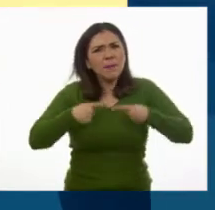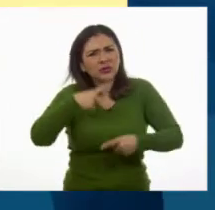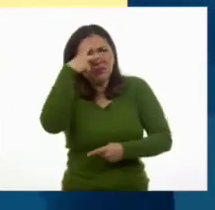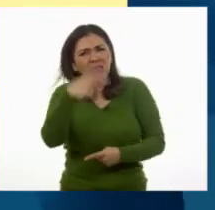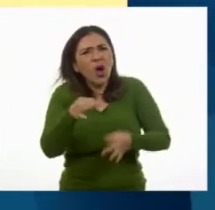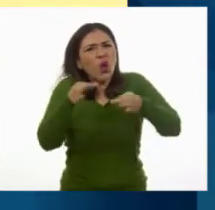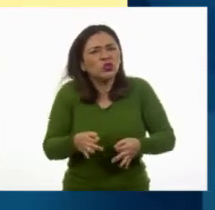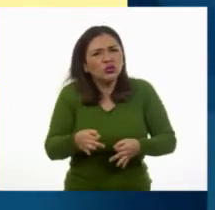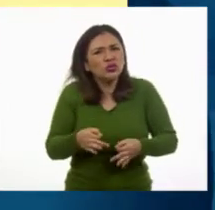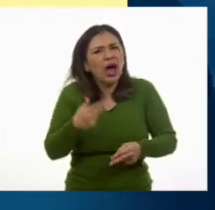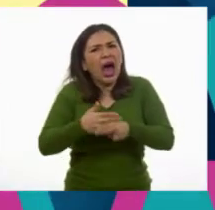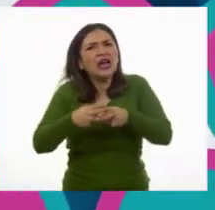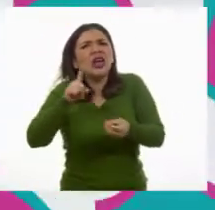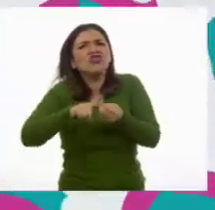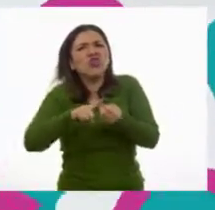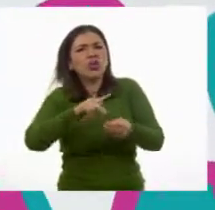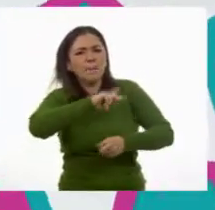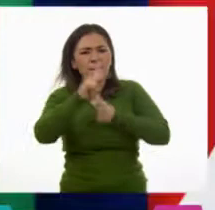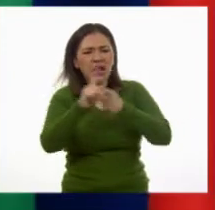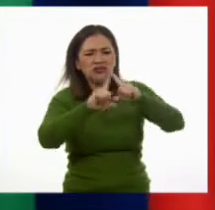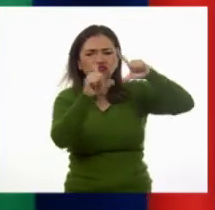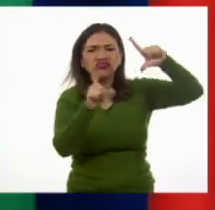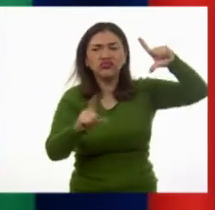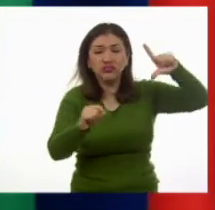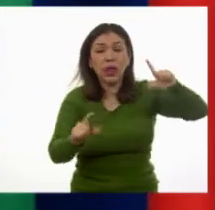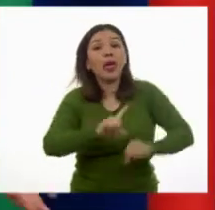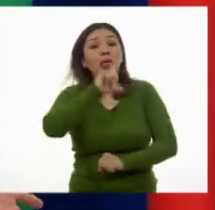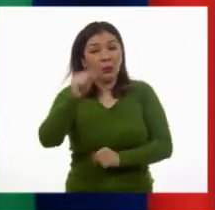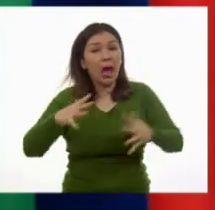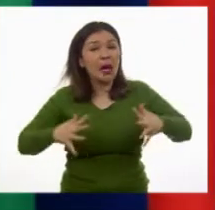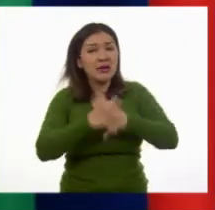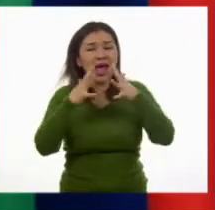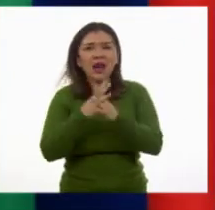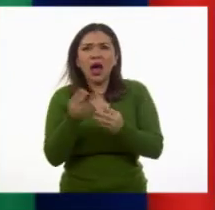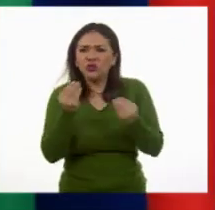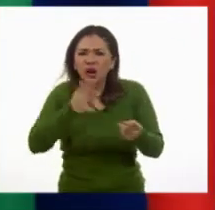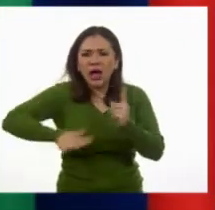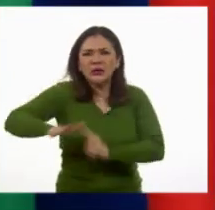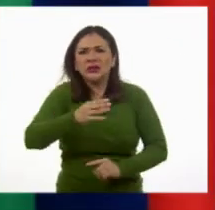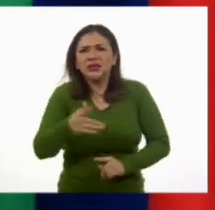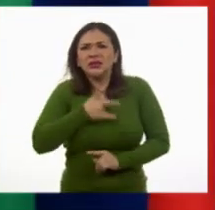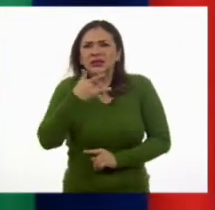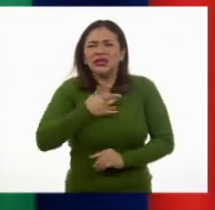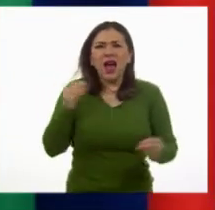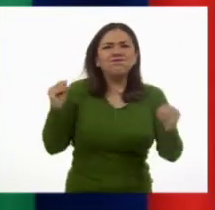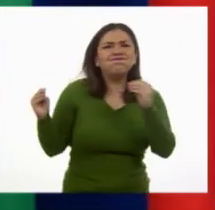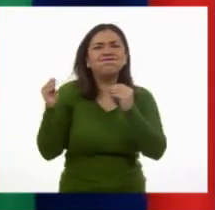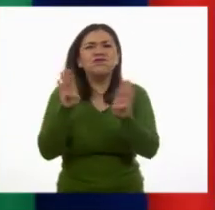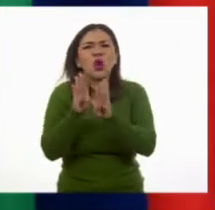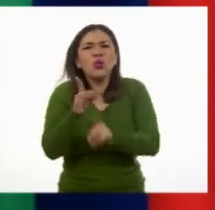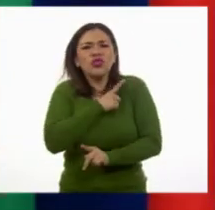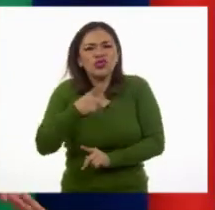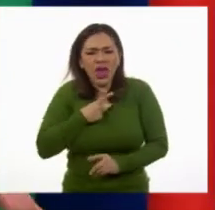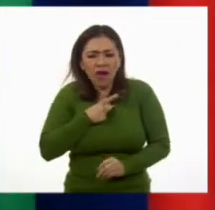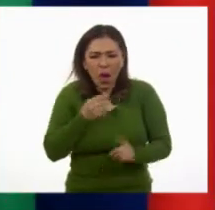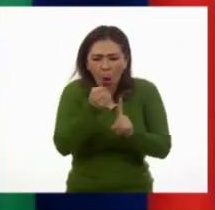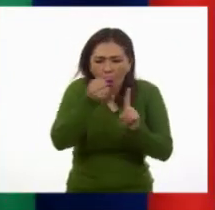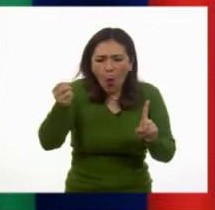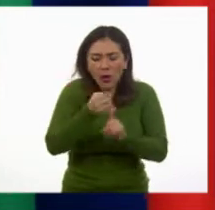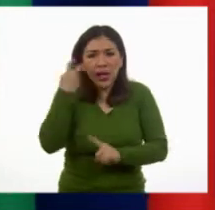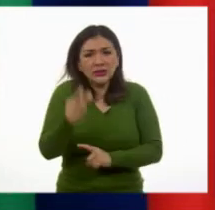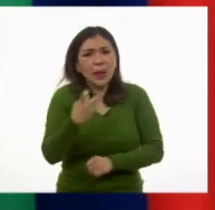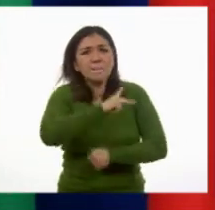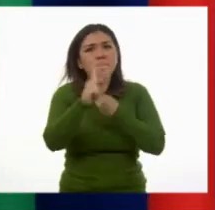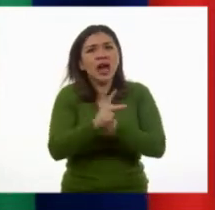mexicanos, hasta dónde llegaba. Después de la guerra vendría todo un debate acerca de cuál era la mejor manera de organizar lo que quedaba del